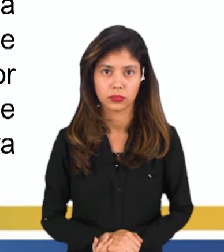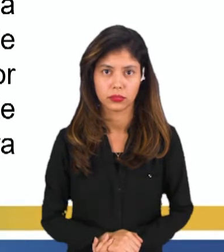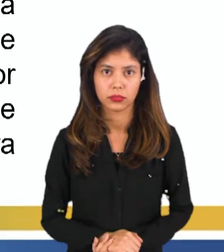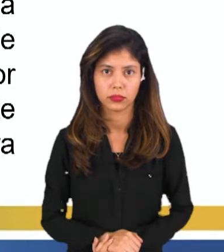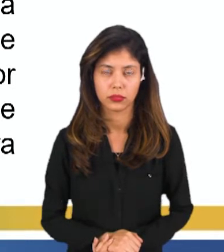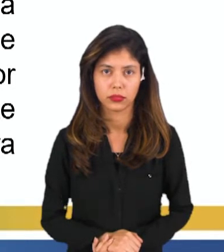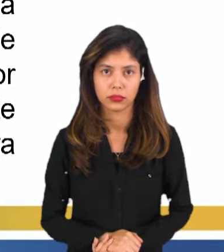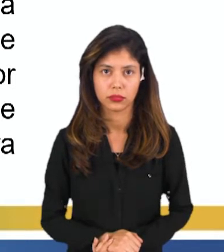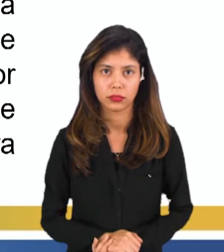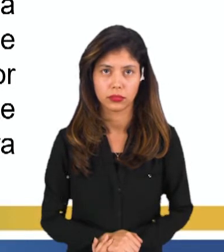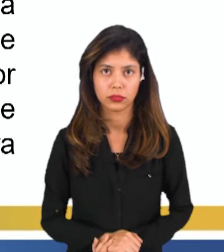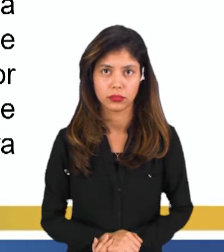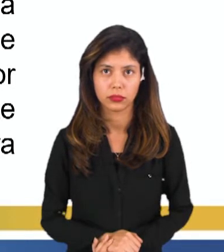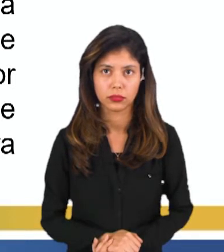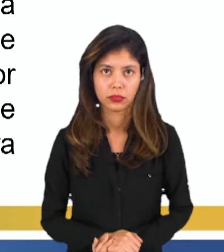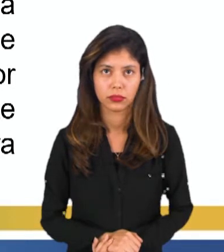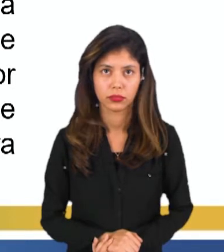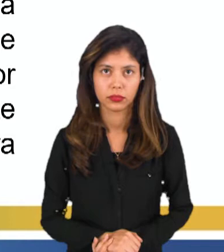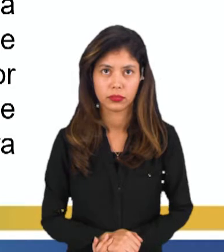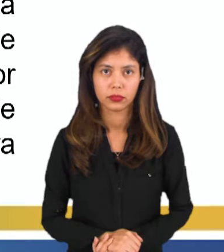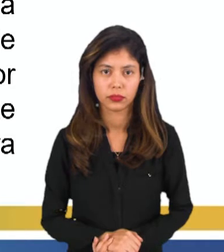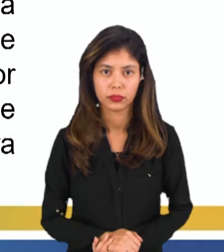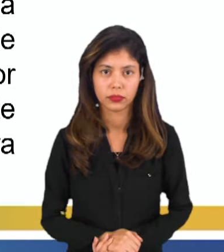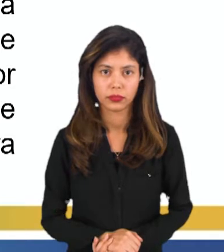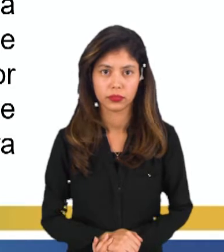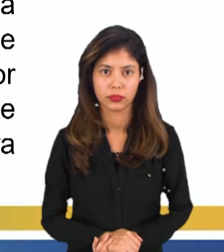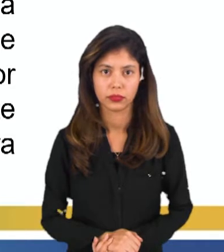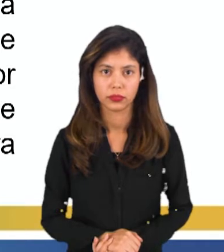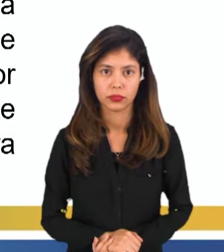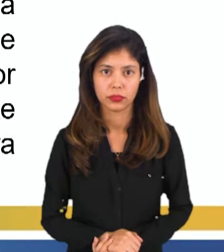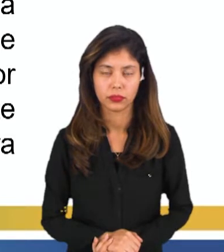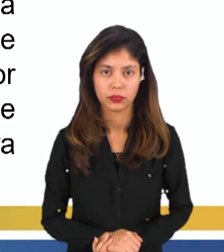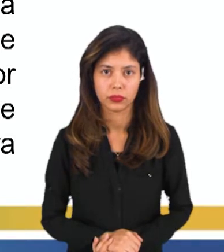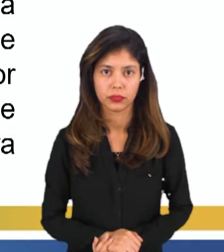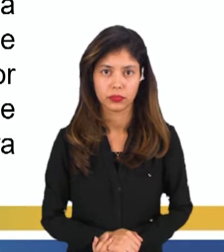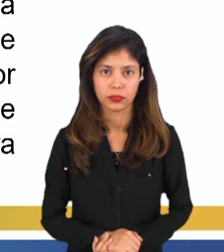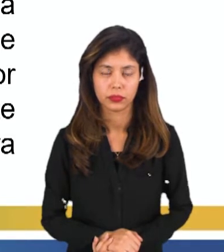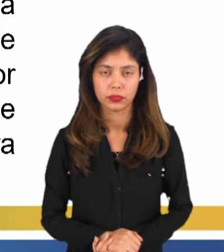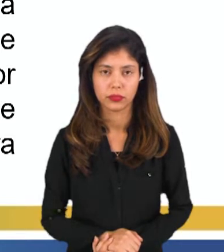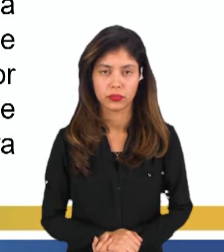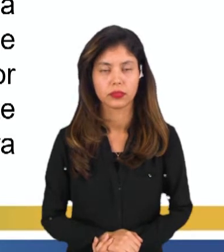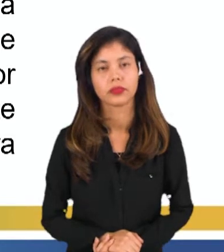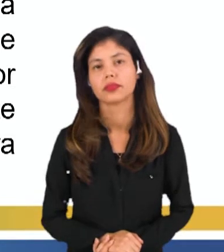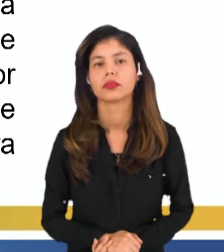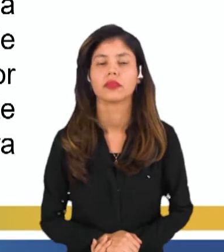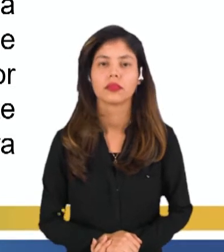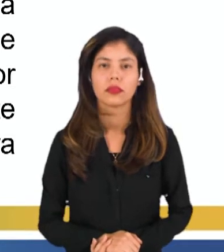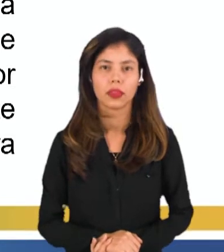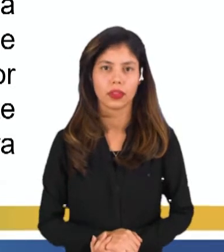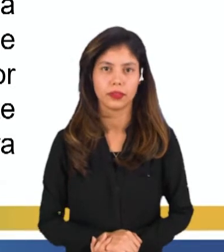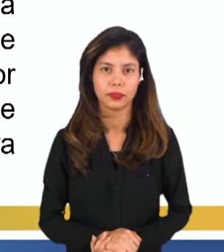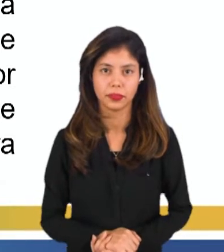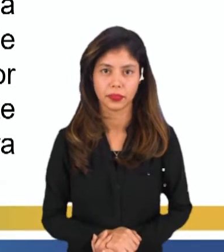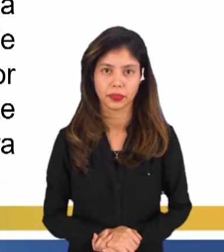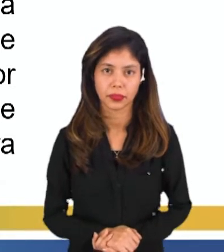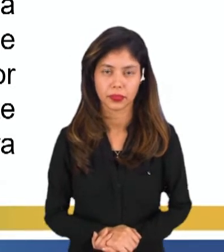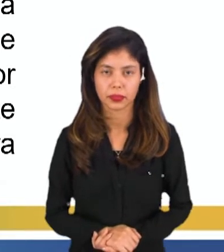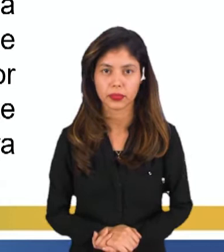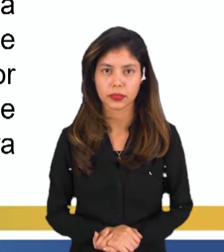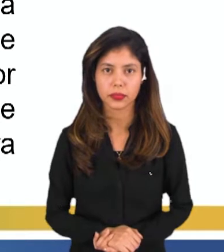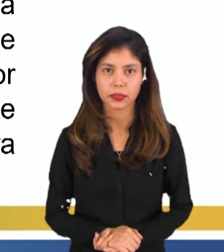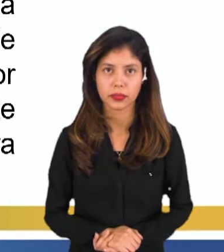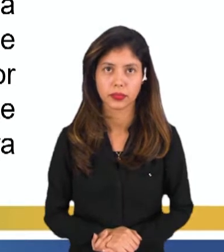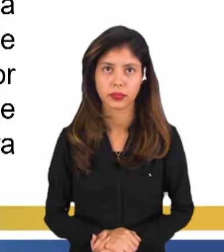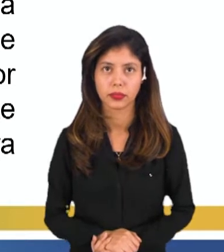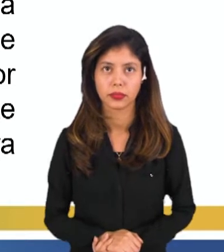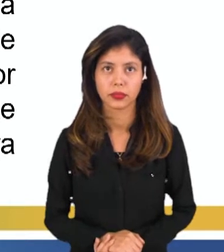escritor checo Jan Neruda. Este seudónimo se utilizaría durante toda su vida y legalizaría